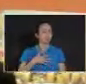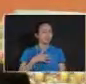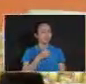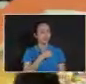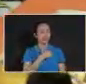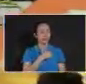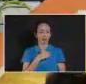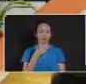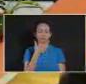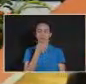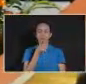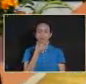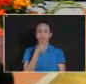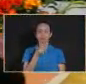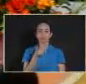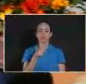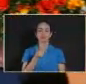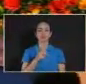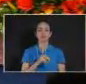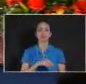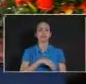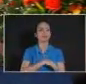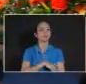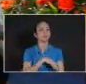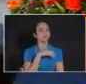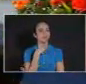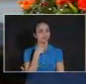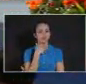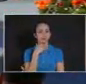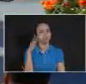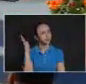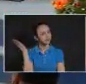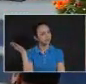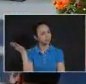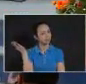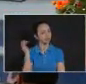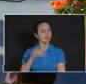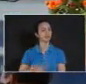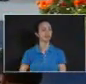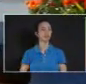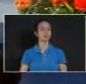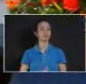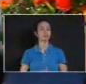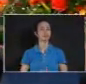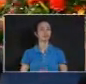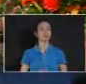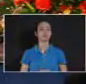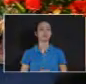¿Ah? ¿Ah?